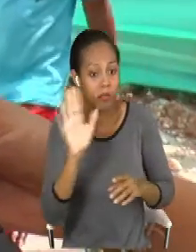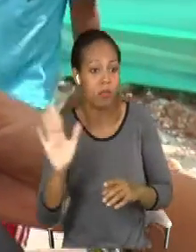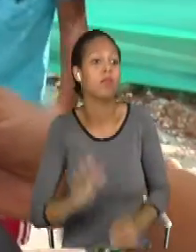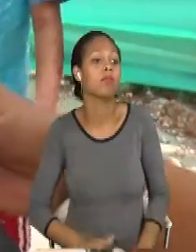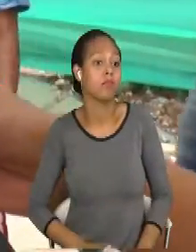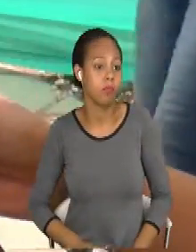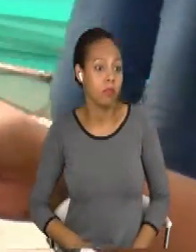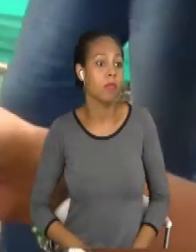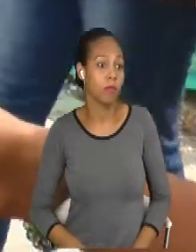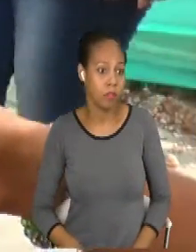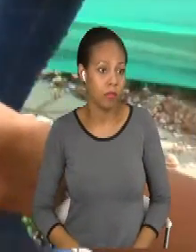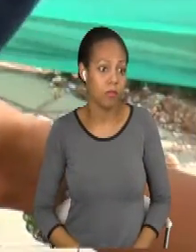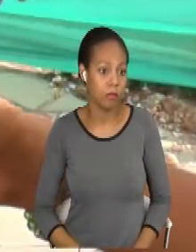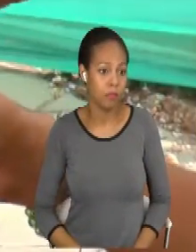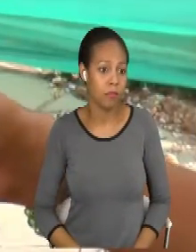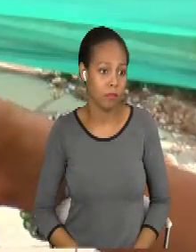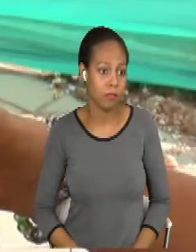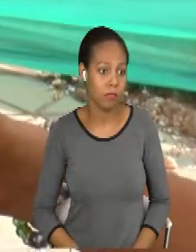parte.